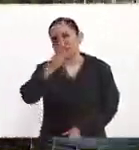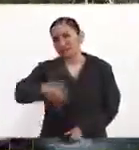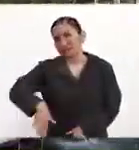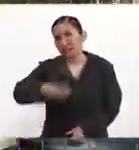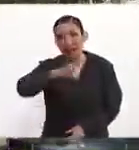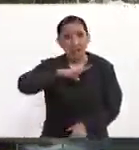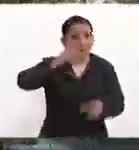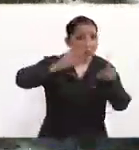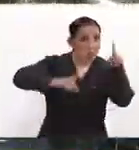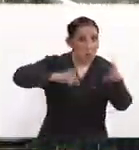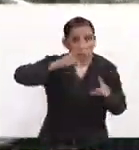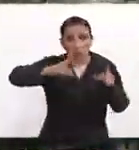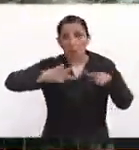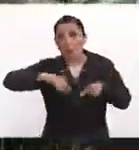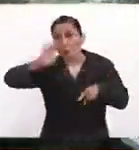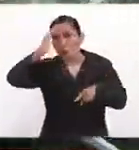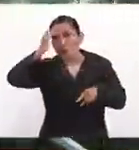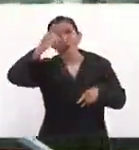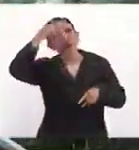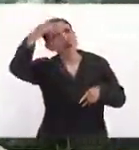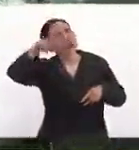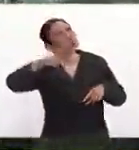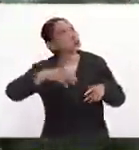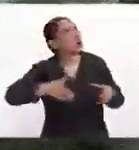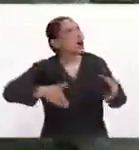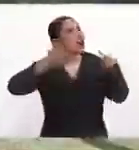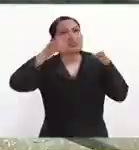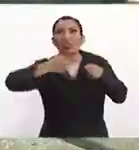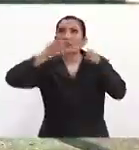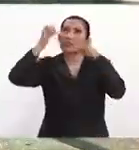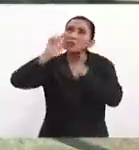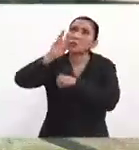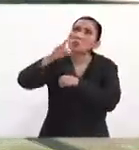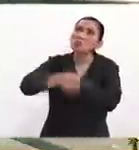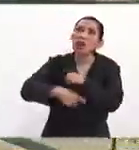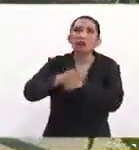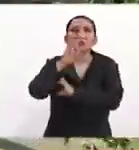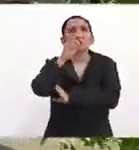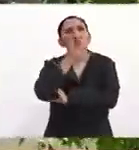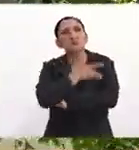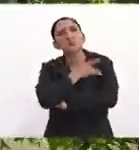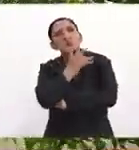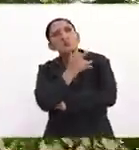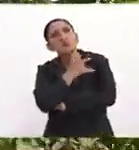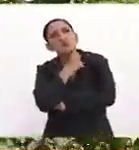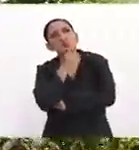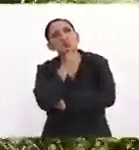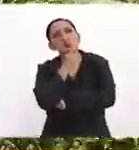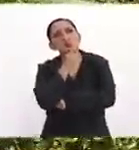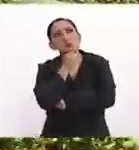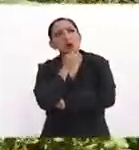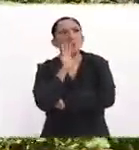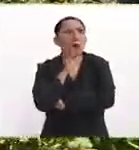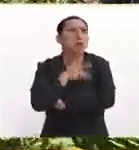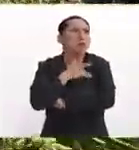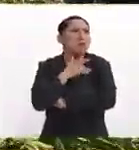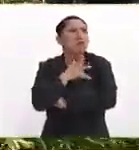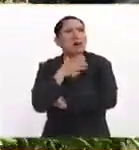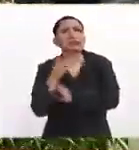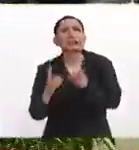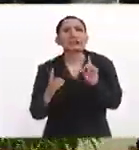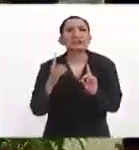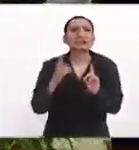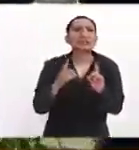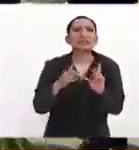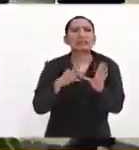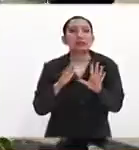hay dudas, si la gente que conoce bien su casa y su edificio, los daños que observa, le dan un sentimiento de